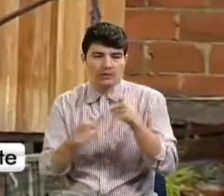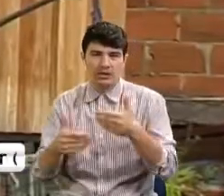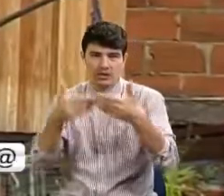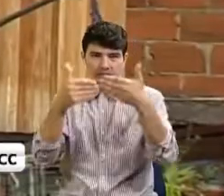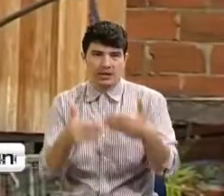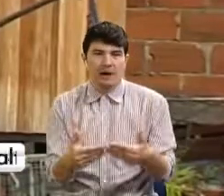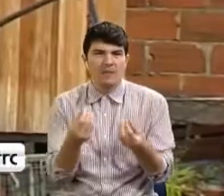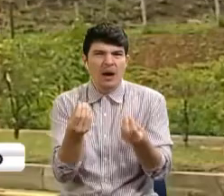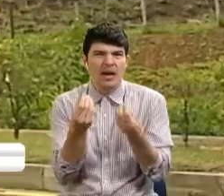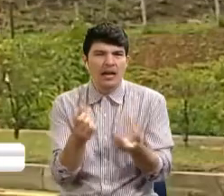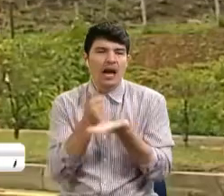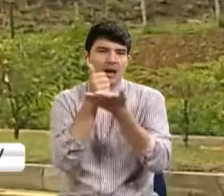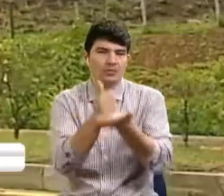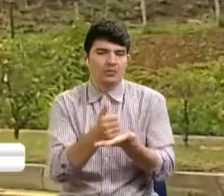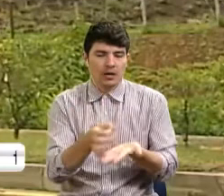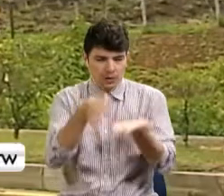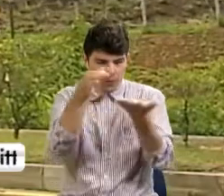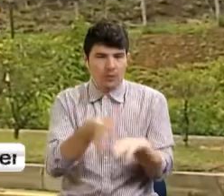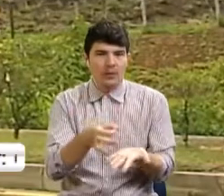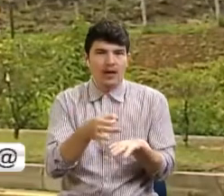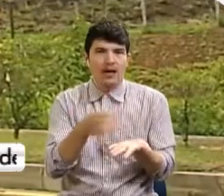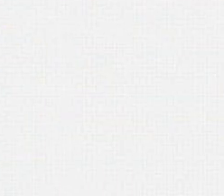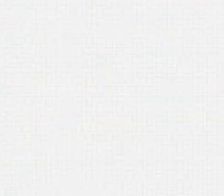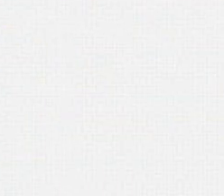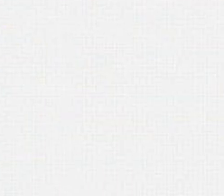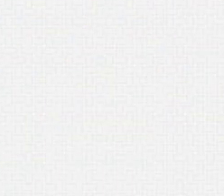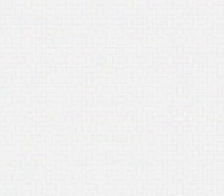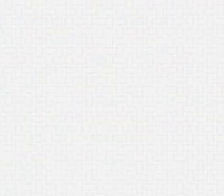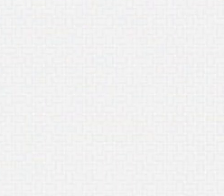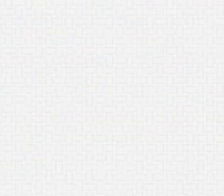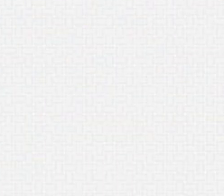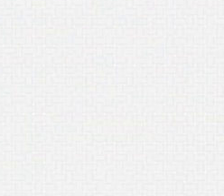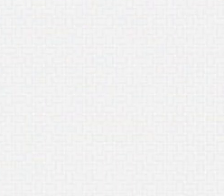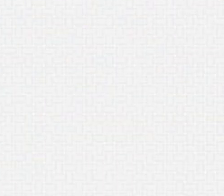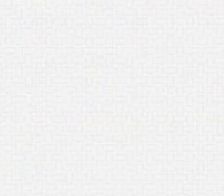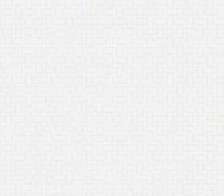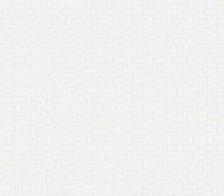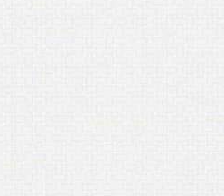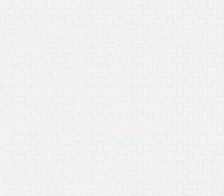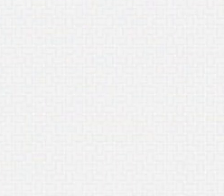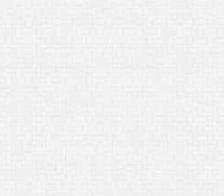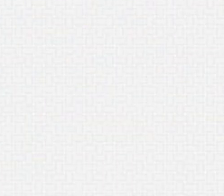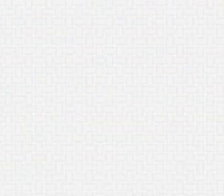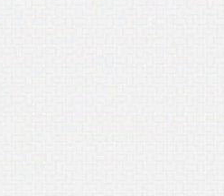otras para ayudarles a cumplir el sueño de tener casa propia canal draw